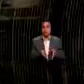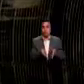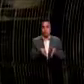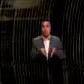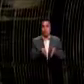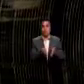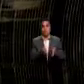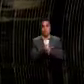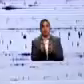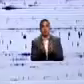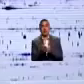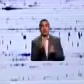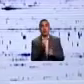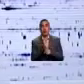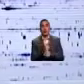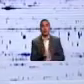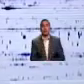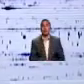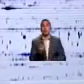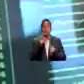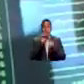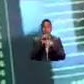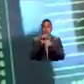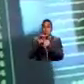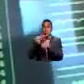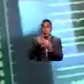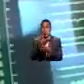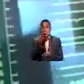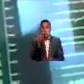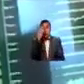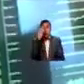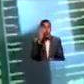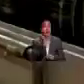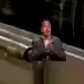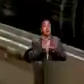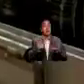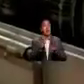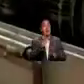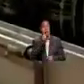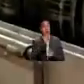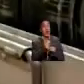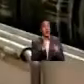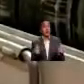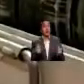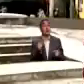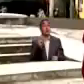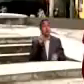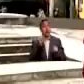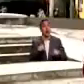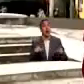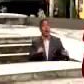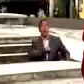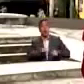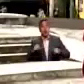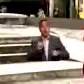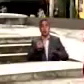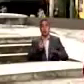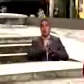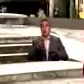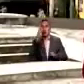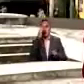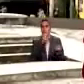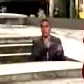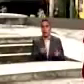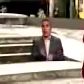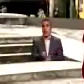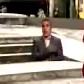interandino. Sin embargo, hacen un llamado para estar siempre preparados porque en cualquier momento un sismo grande podría sorprender al Ecuador. Tenemos información de que